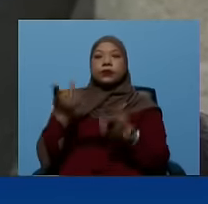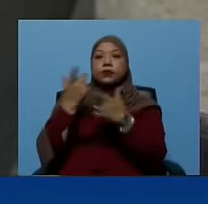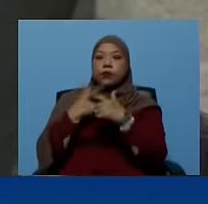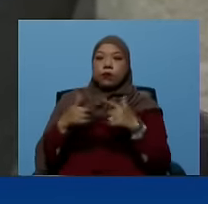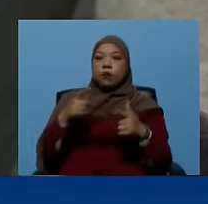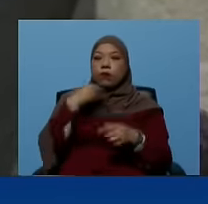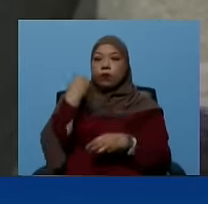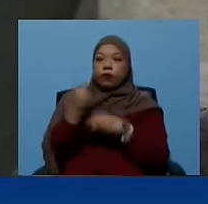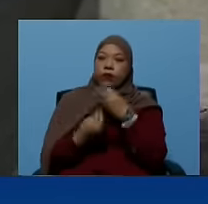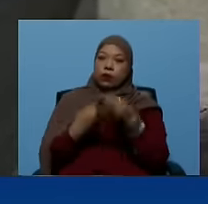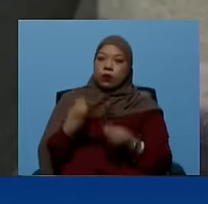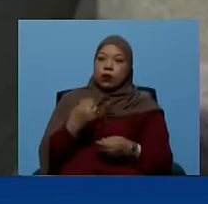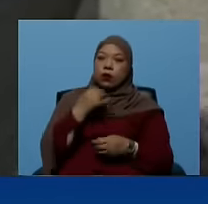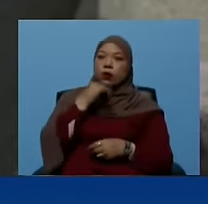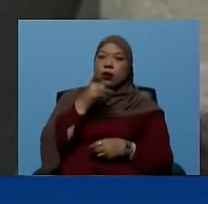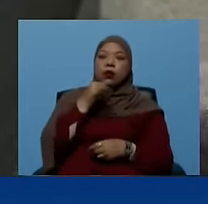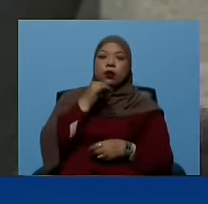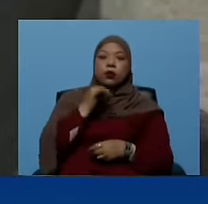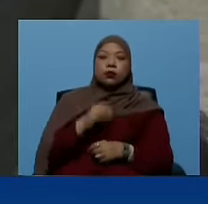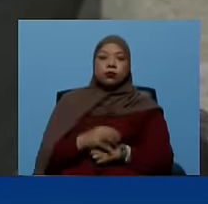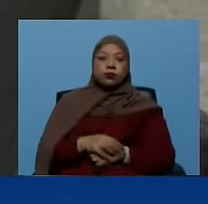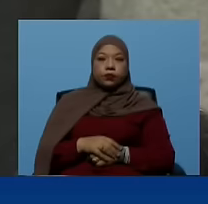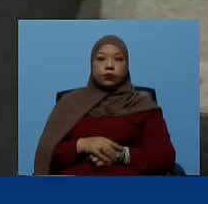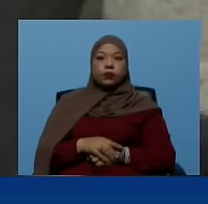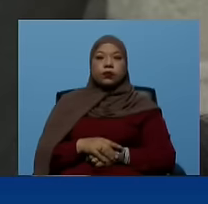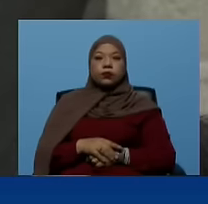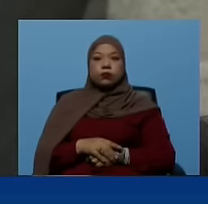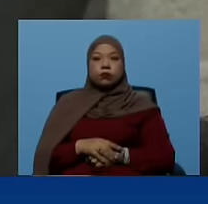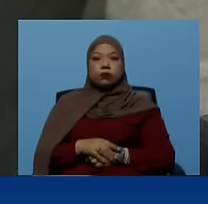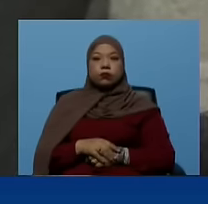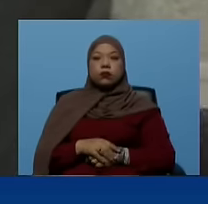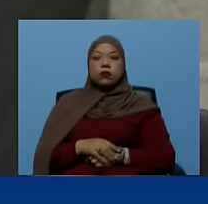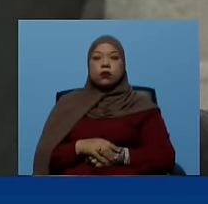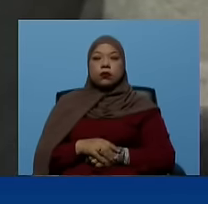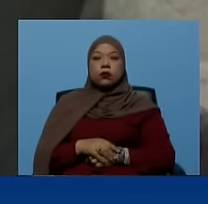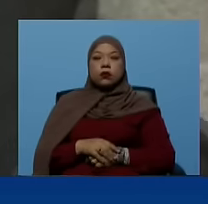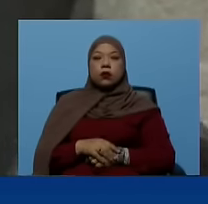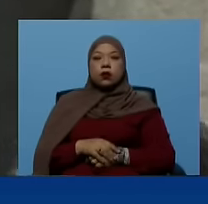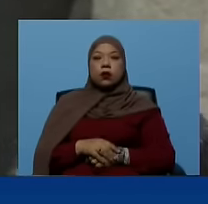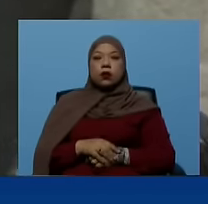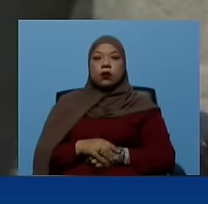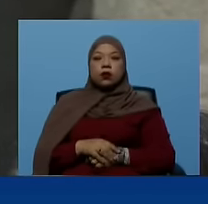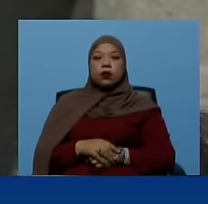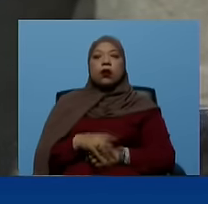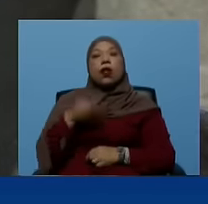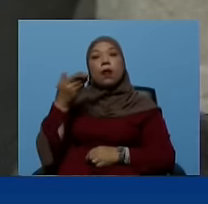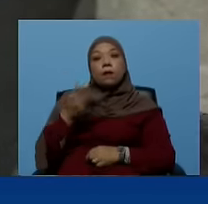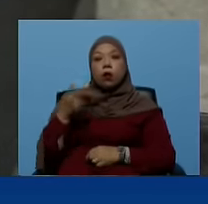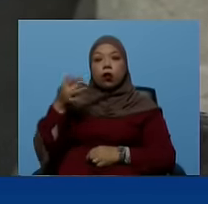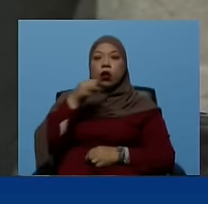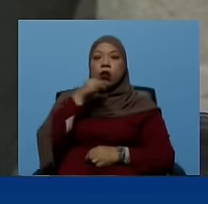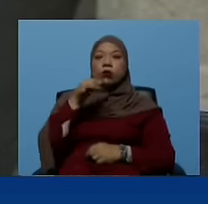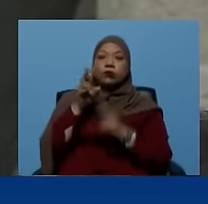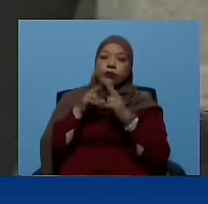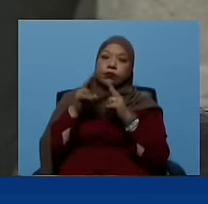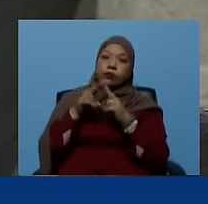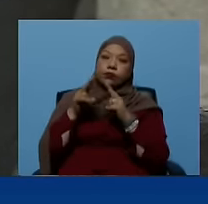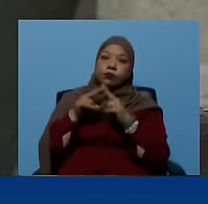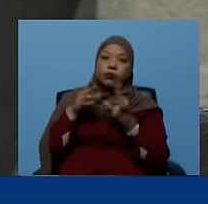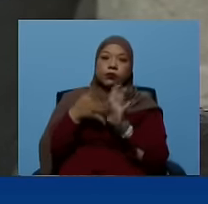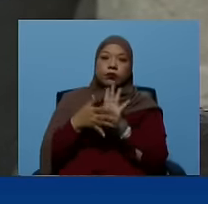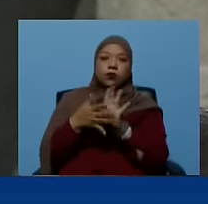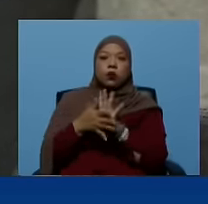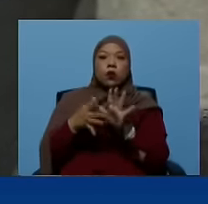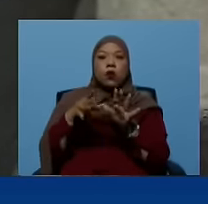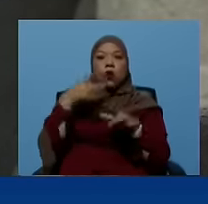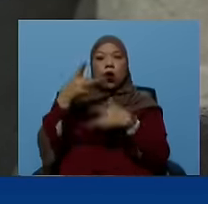este tiempo y decir bueno Por supuesto que es importante conocer de todo lo que